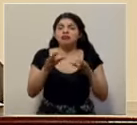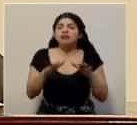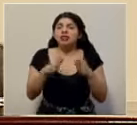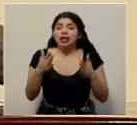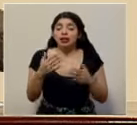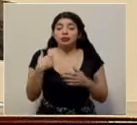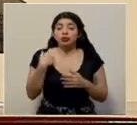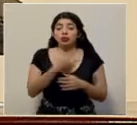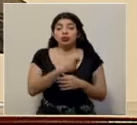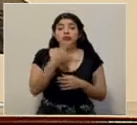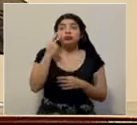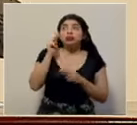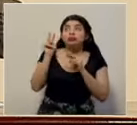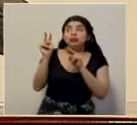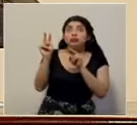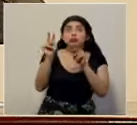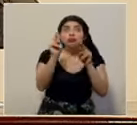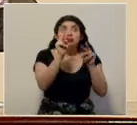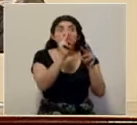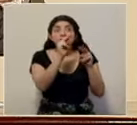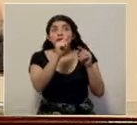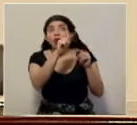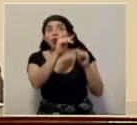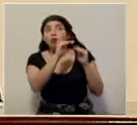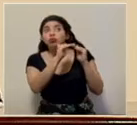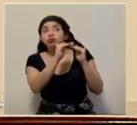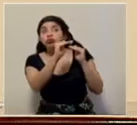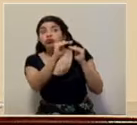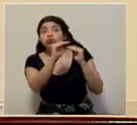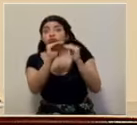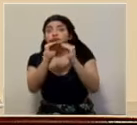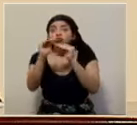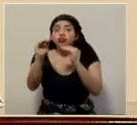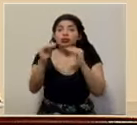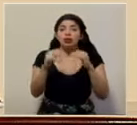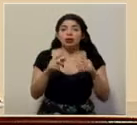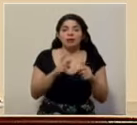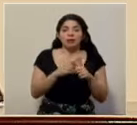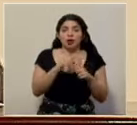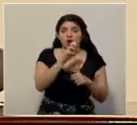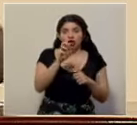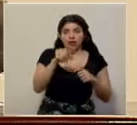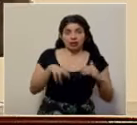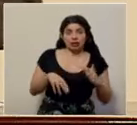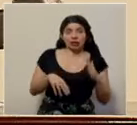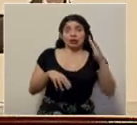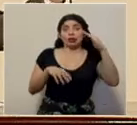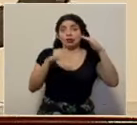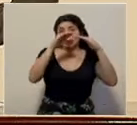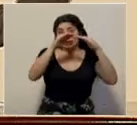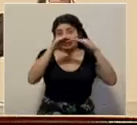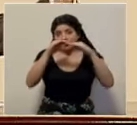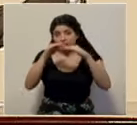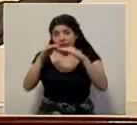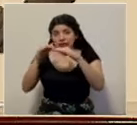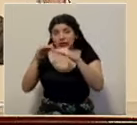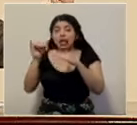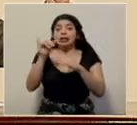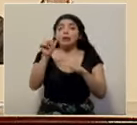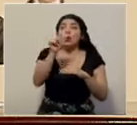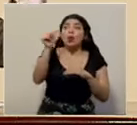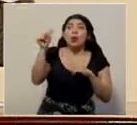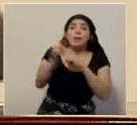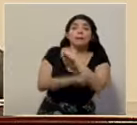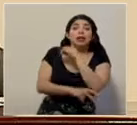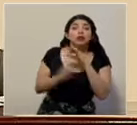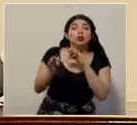medida que observemos un grado de estabilización de la curva de contagios, tanto en Costa Rica como en las ciudades principales originadoras